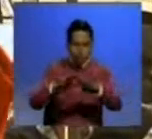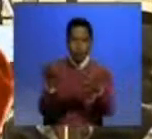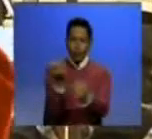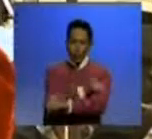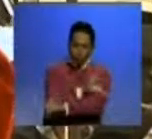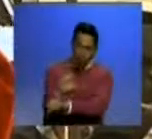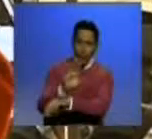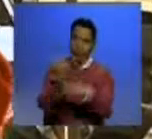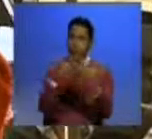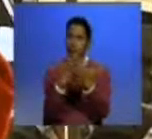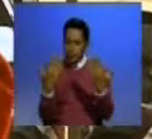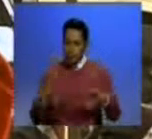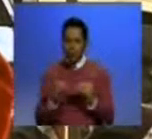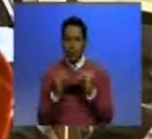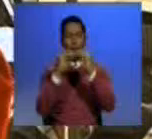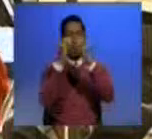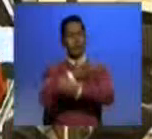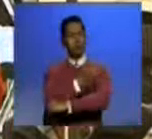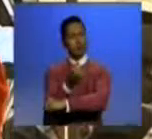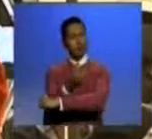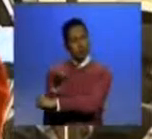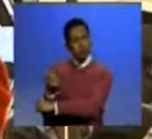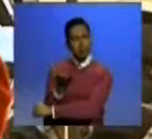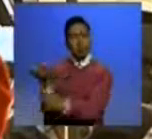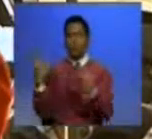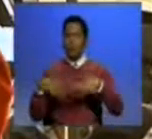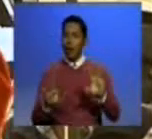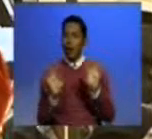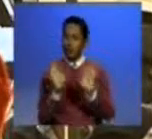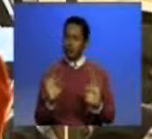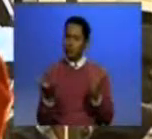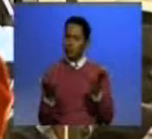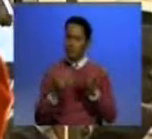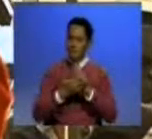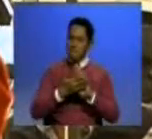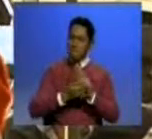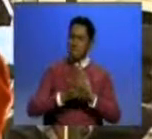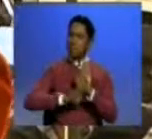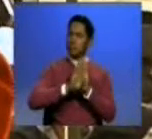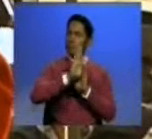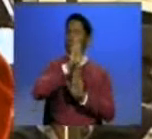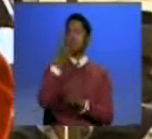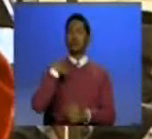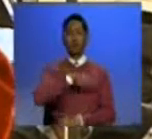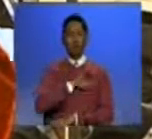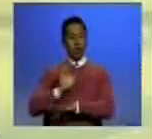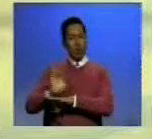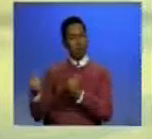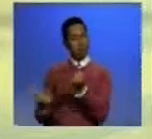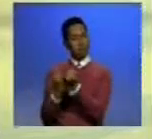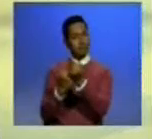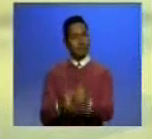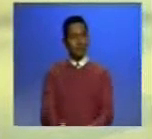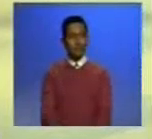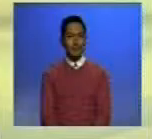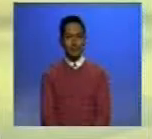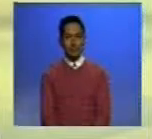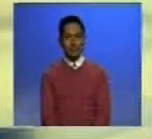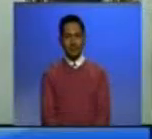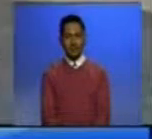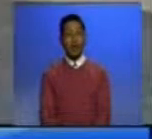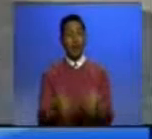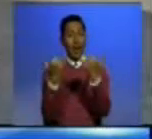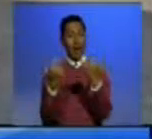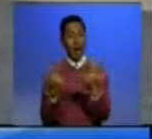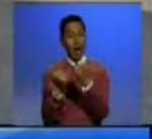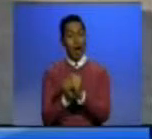semilleristas, para poder multiplicar semillas en categoría inicial para sacar adelante a nuestro país. Y ahora